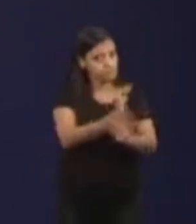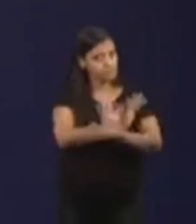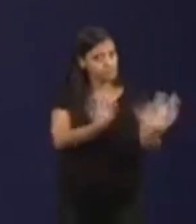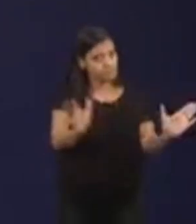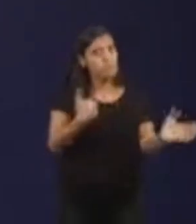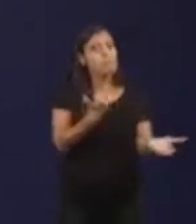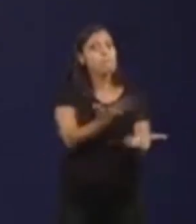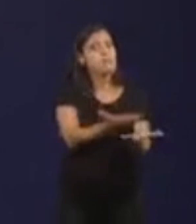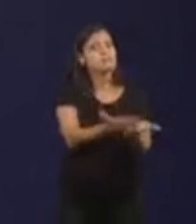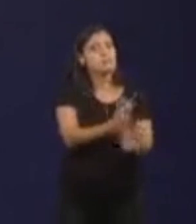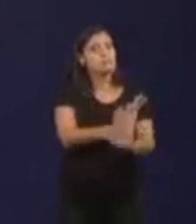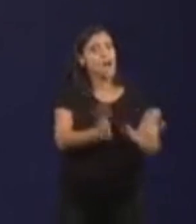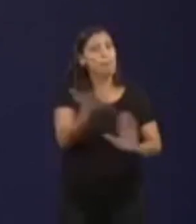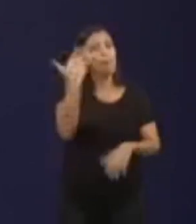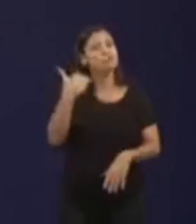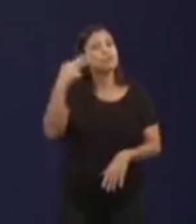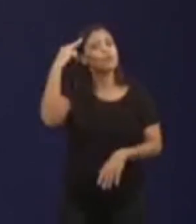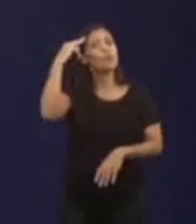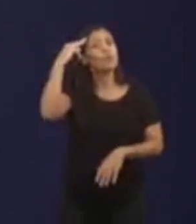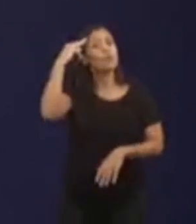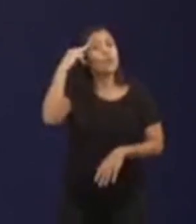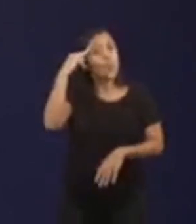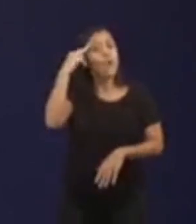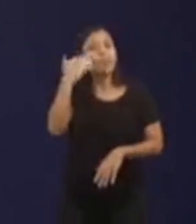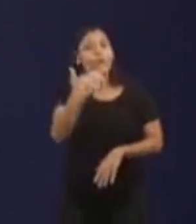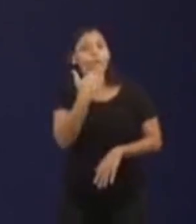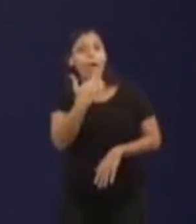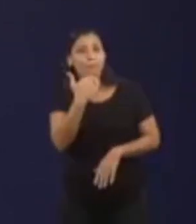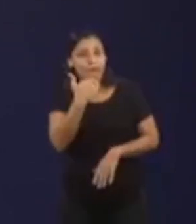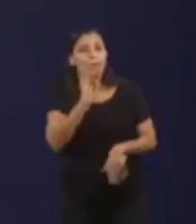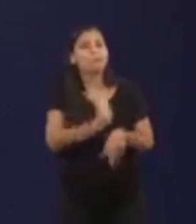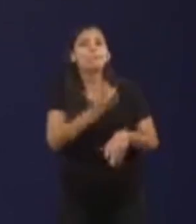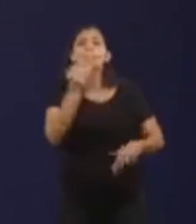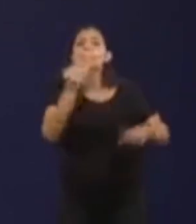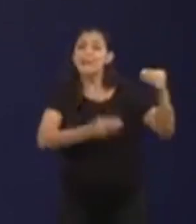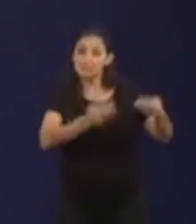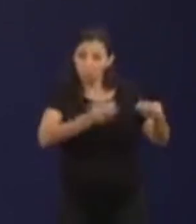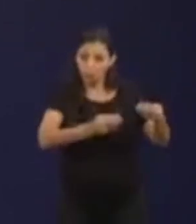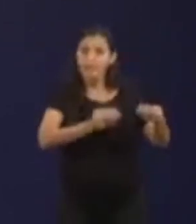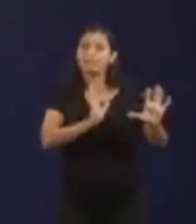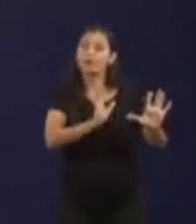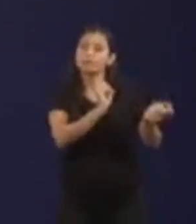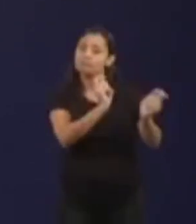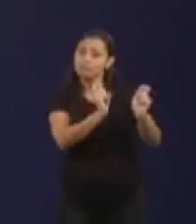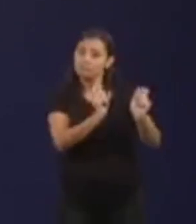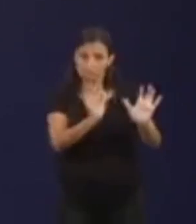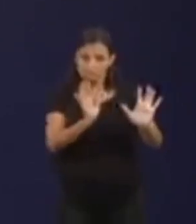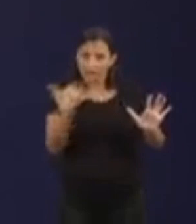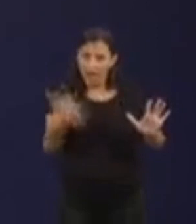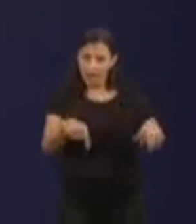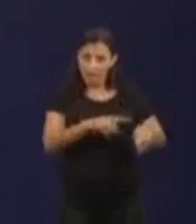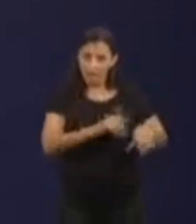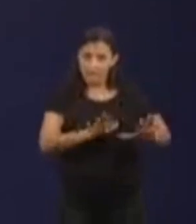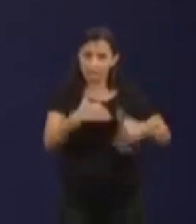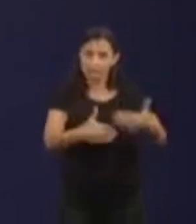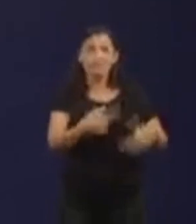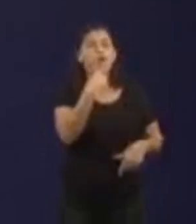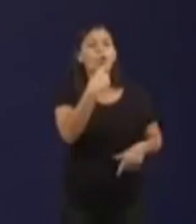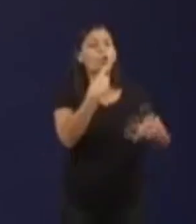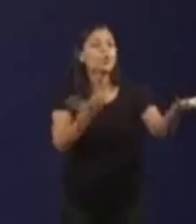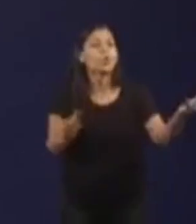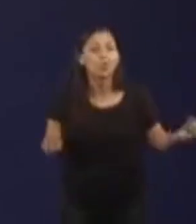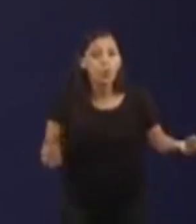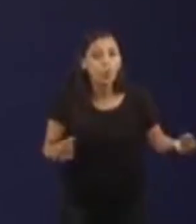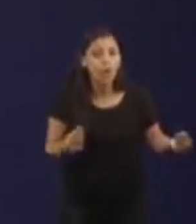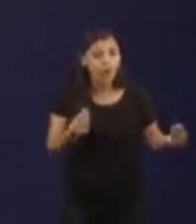eh creo que el 9 de abril un pedido de aumento de partida presupuestaria al cual se le dio curso no entiendo Cuál es el cuál es el el la duda de si van a